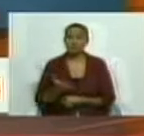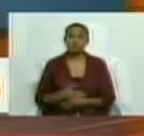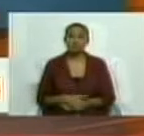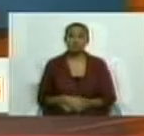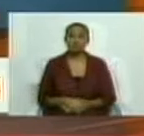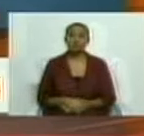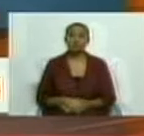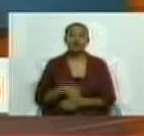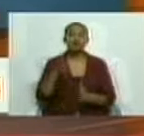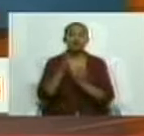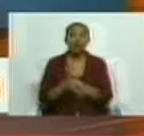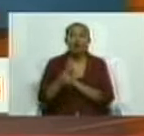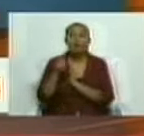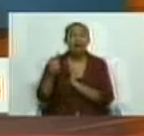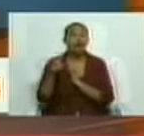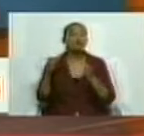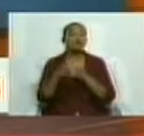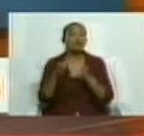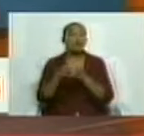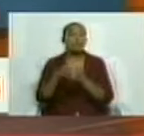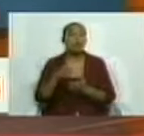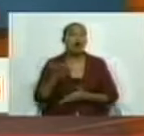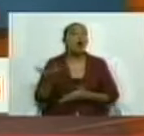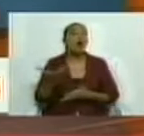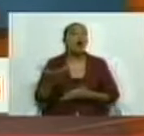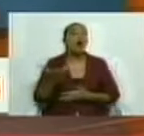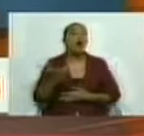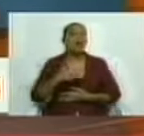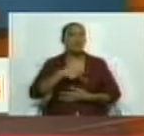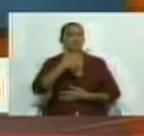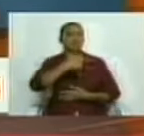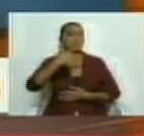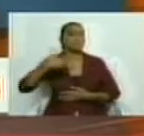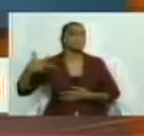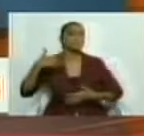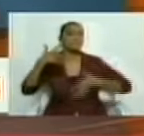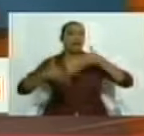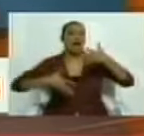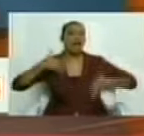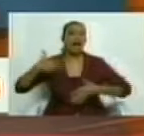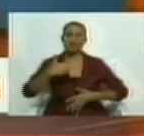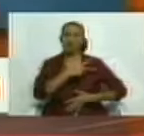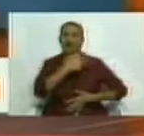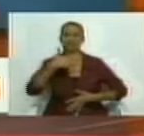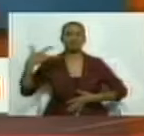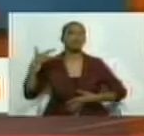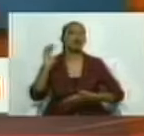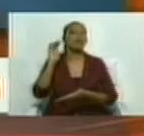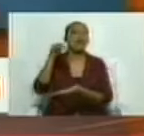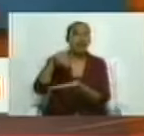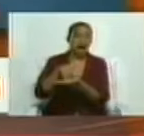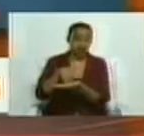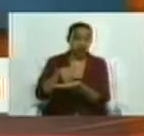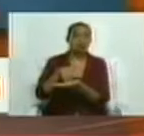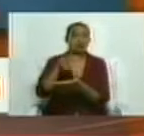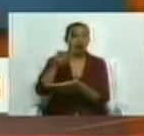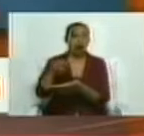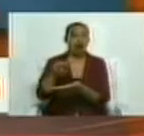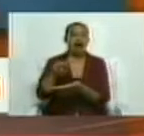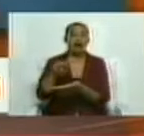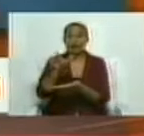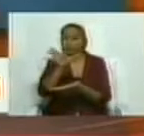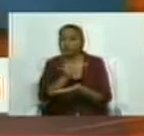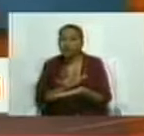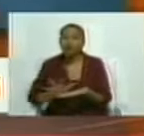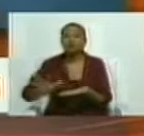tren Nicaragua una un aspecto tenebroso a escala global y casi